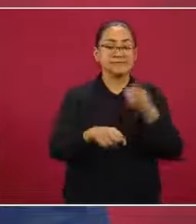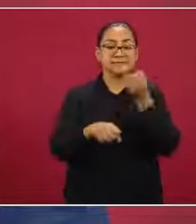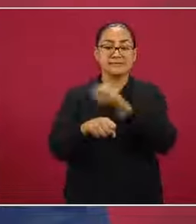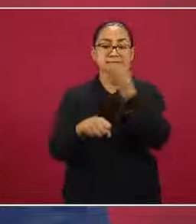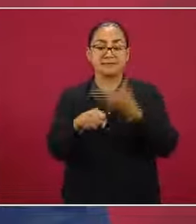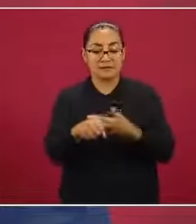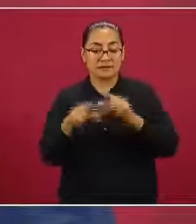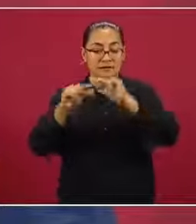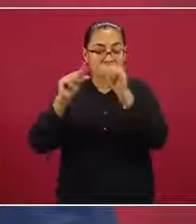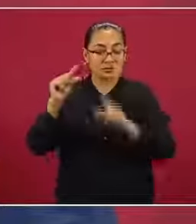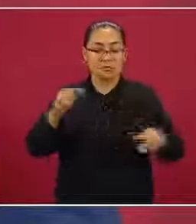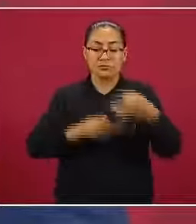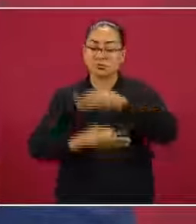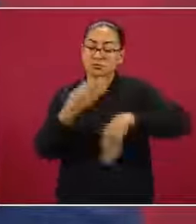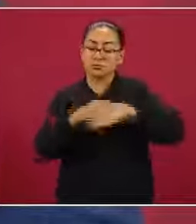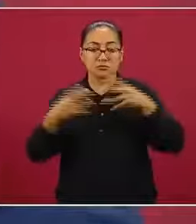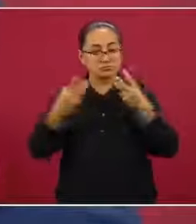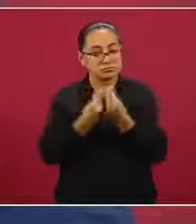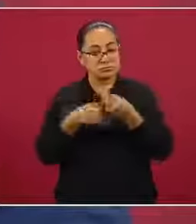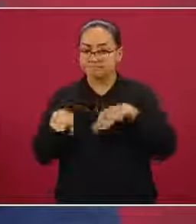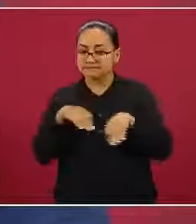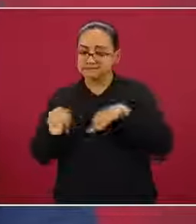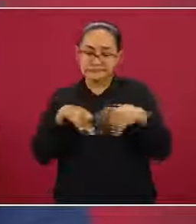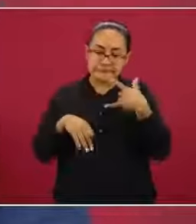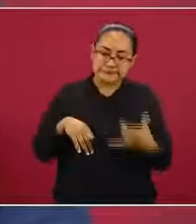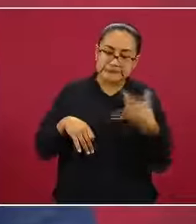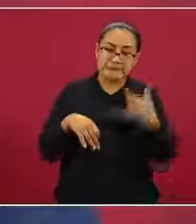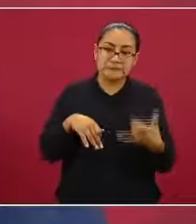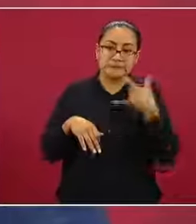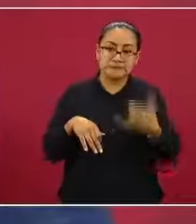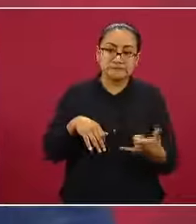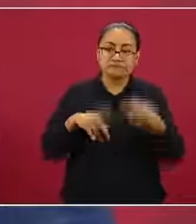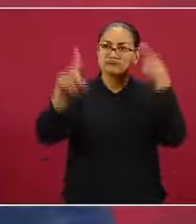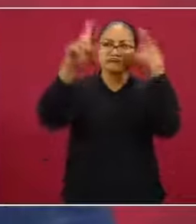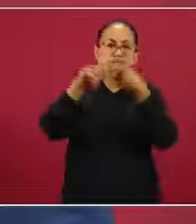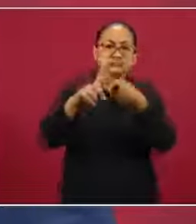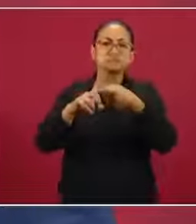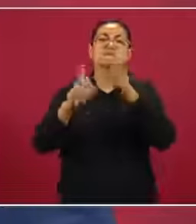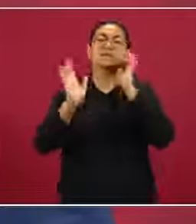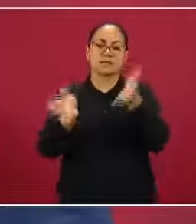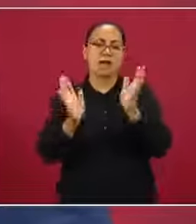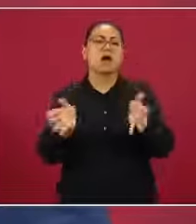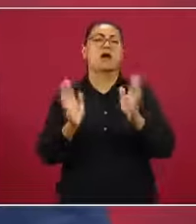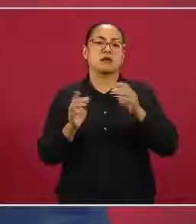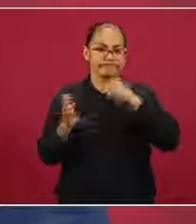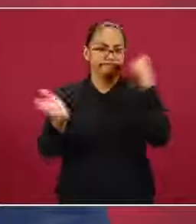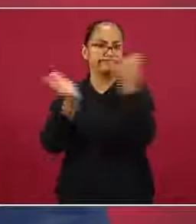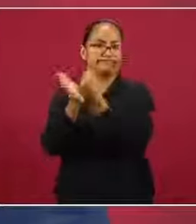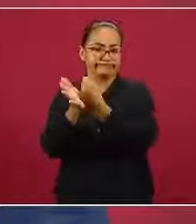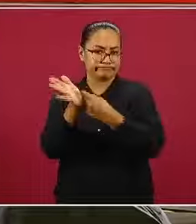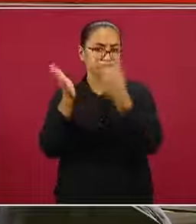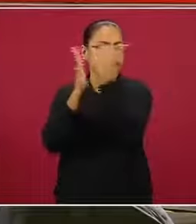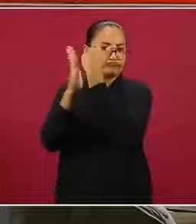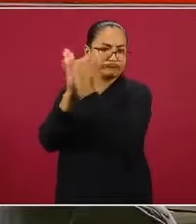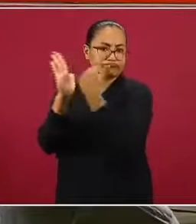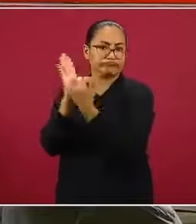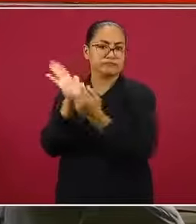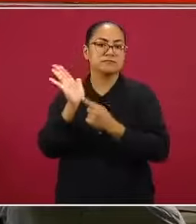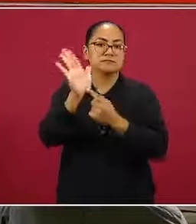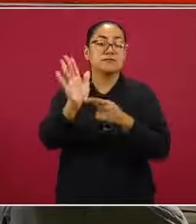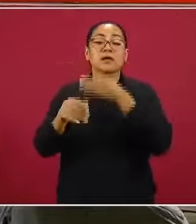quienes contribuyeron a hacer una realidad este etiquetado frontal para que los mexicanos y las mexicanas y todos los que vivimos en este